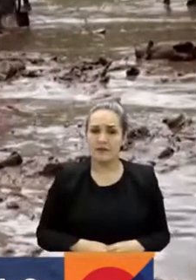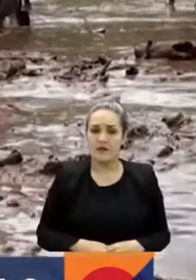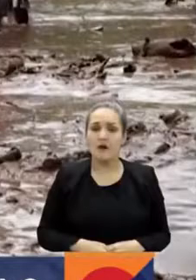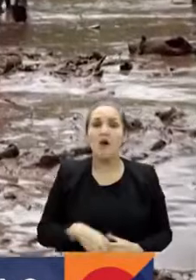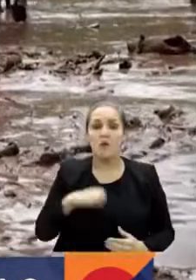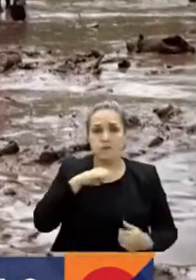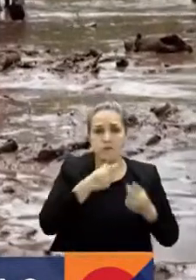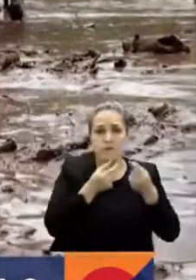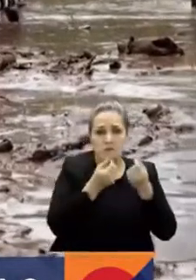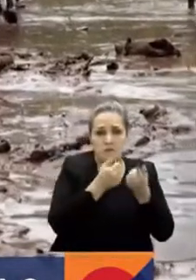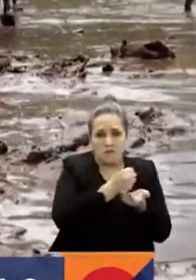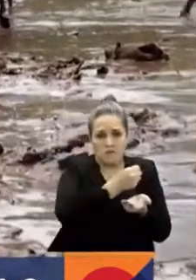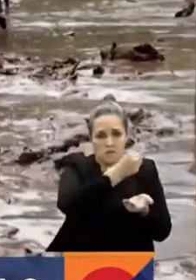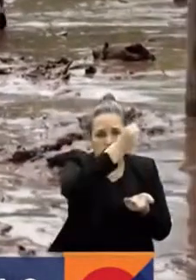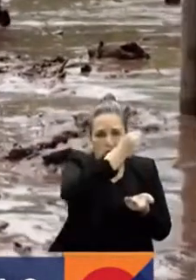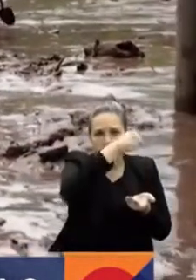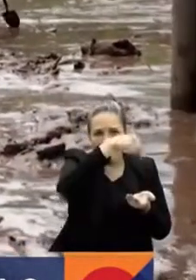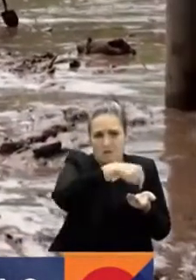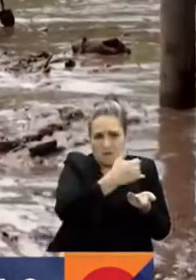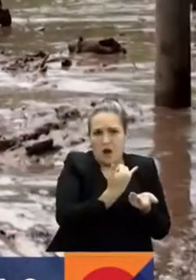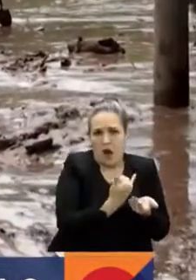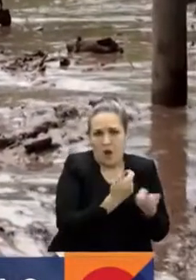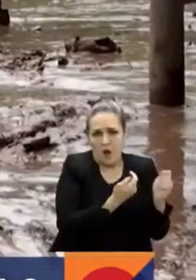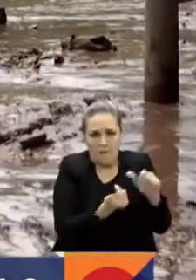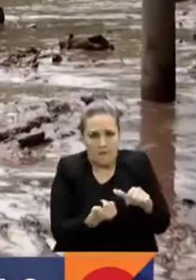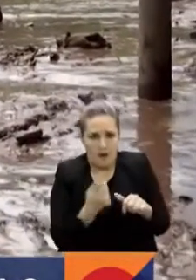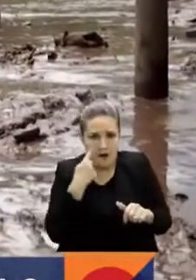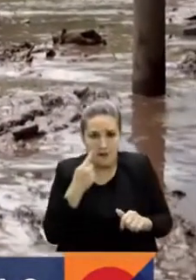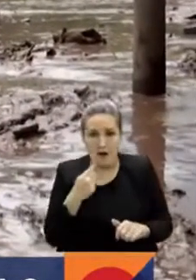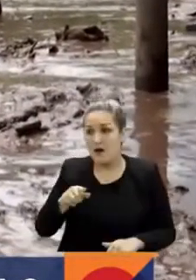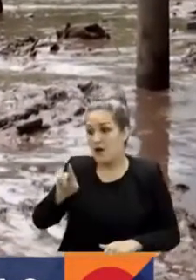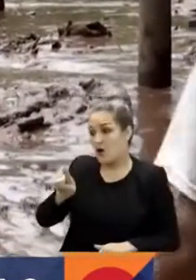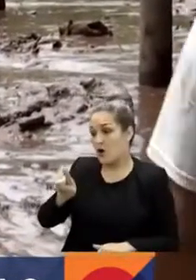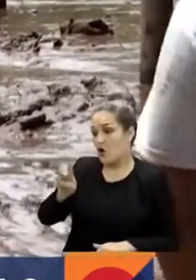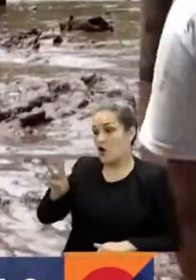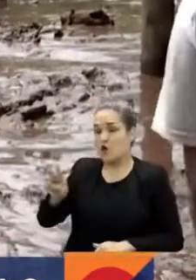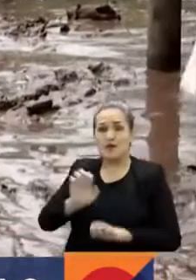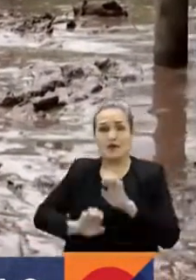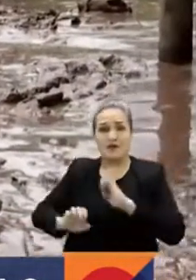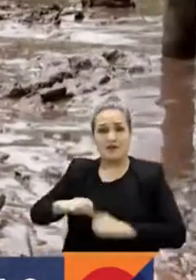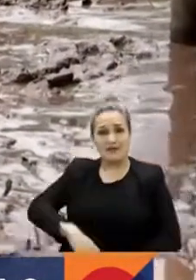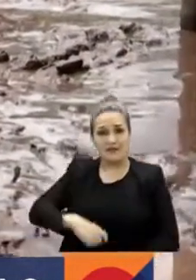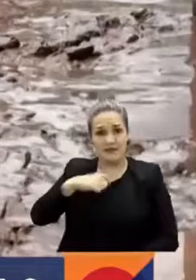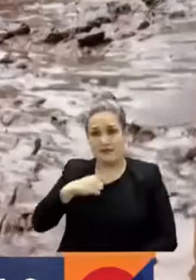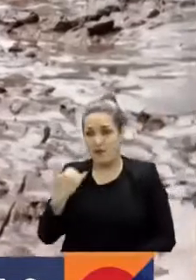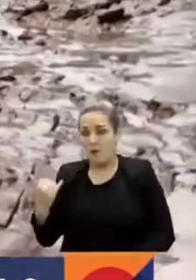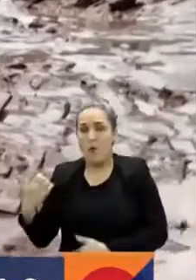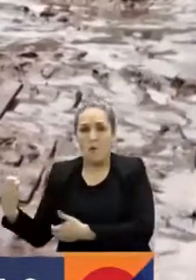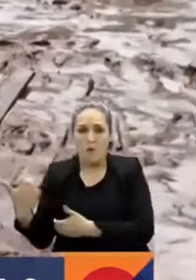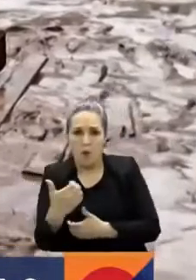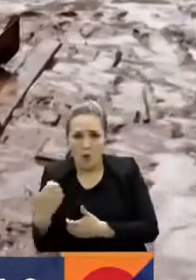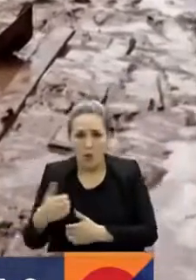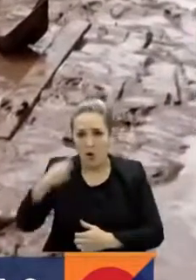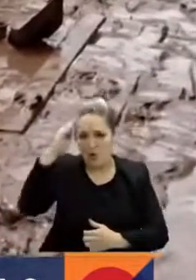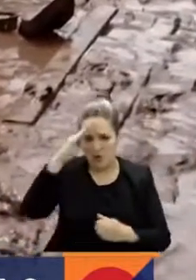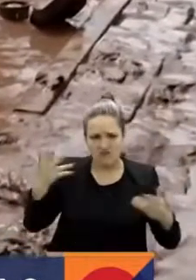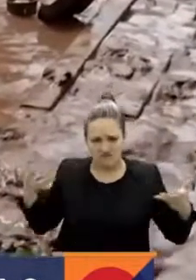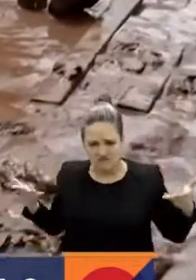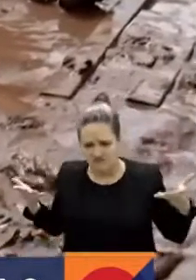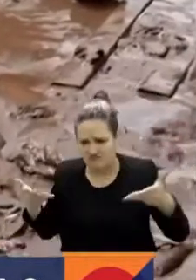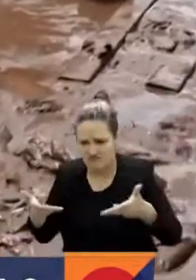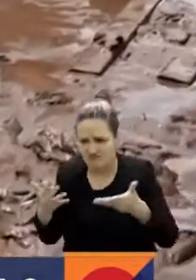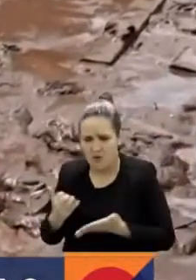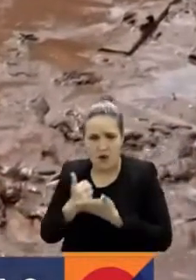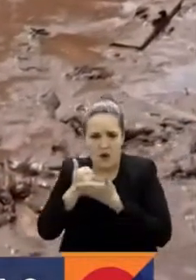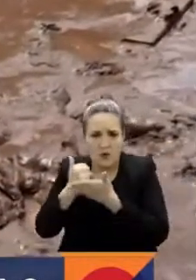disponibles, hay 24 bomberos solamente acá en Supía, 12 de la Defensa Civil, está la policía, es decir, se está haciendo un trabajo muy